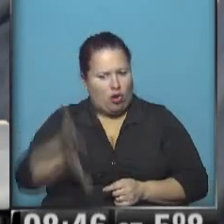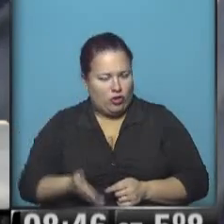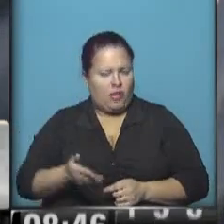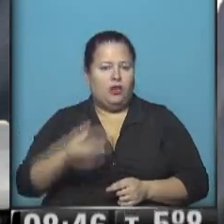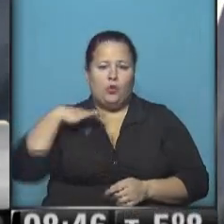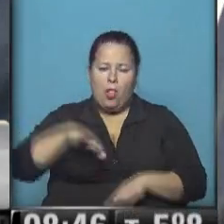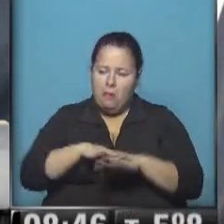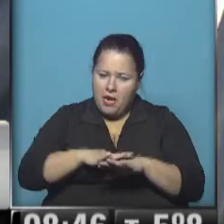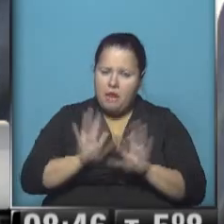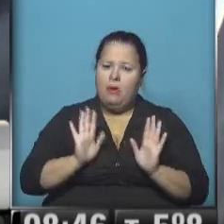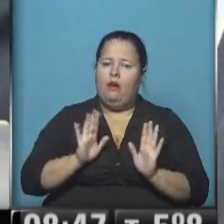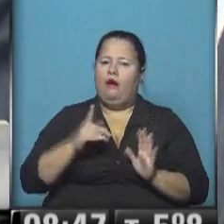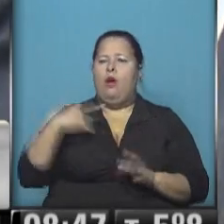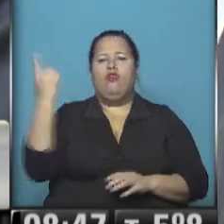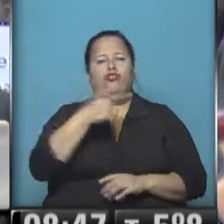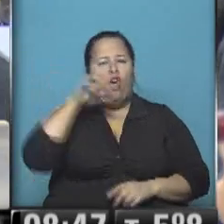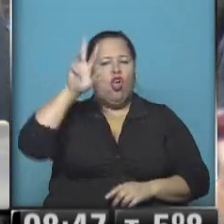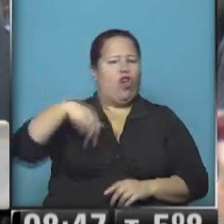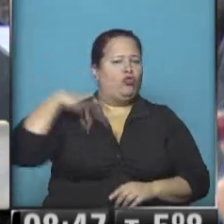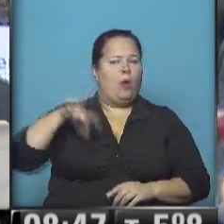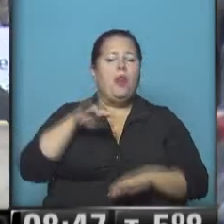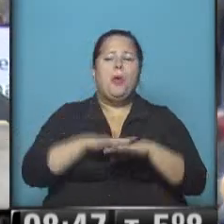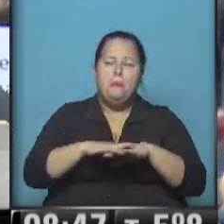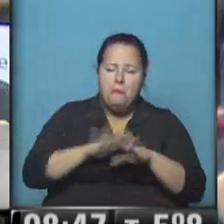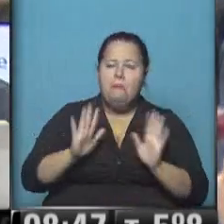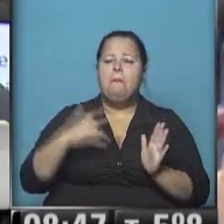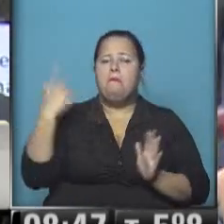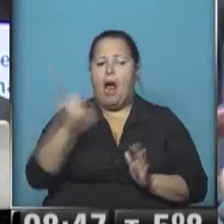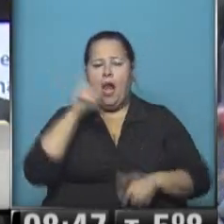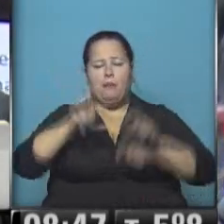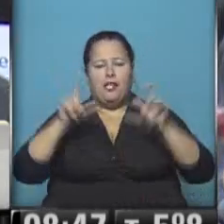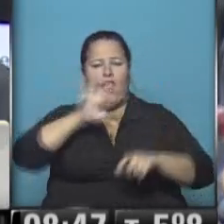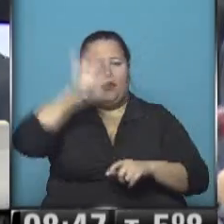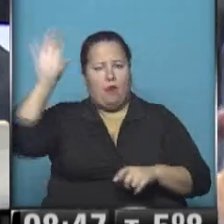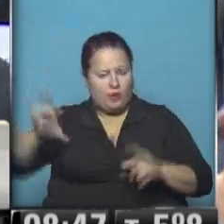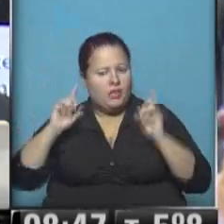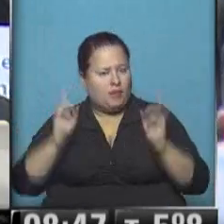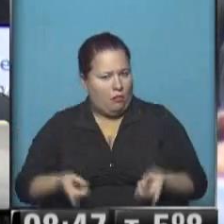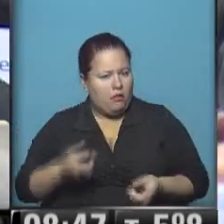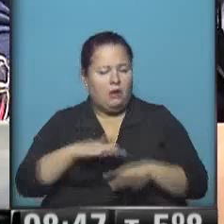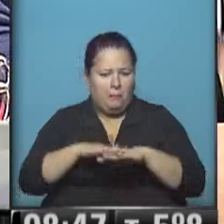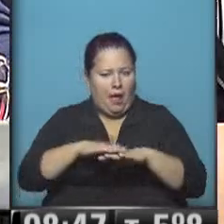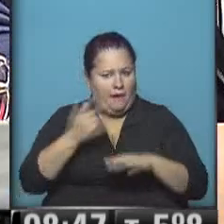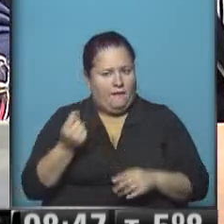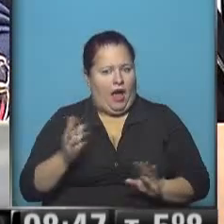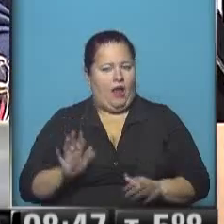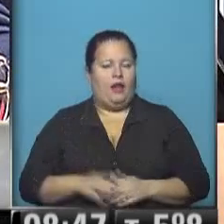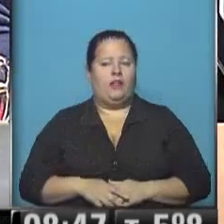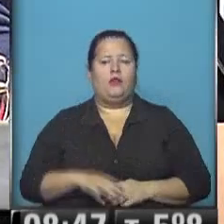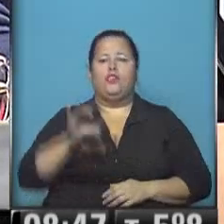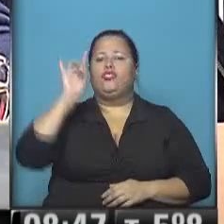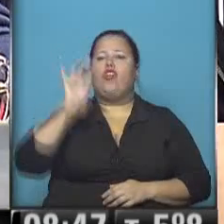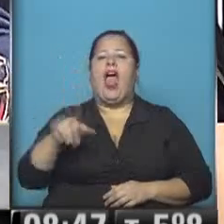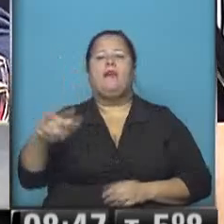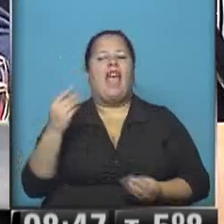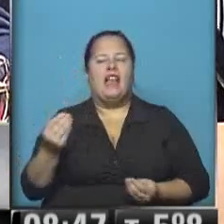salario mínimo, que no lo va a cobrar mucha gente, pero que es un piso para mucha gente del interior del país, seguro que es un piso. Lo único que hacen